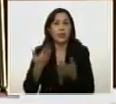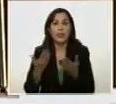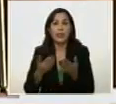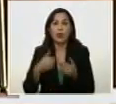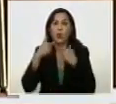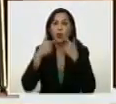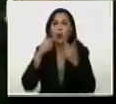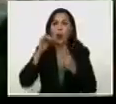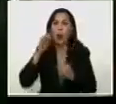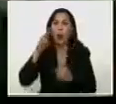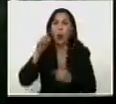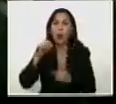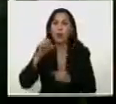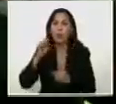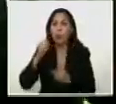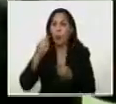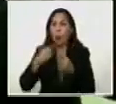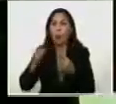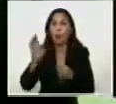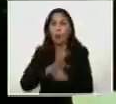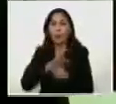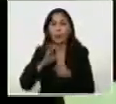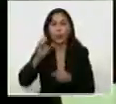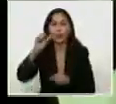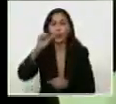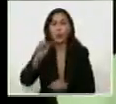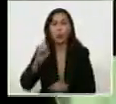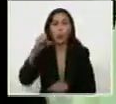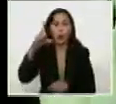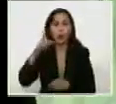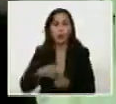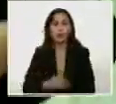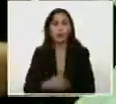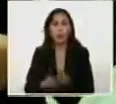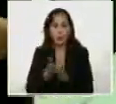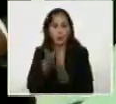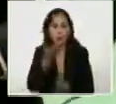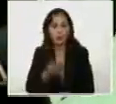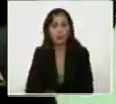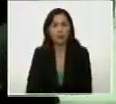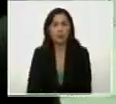hablar Juan Simón, pero vamos a escuchar otra canción, Sol. Mándame.